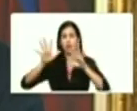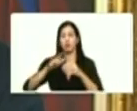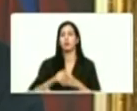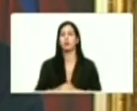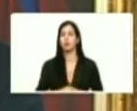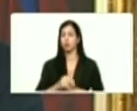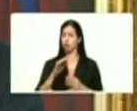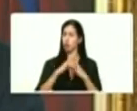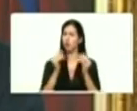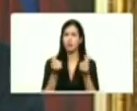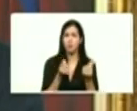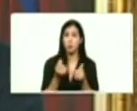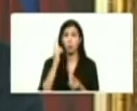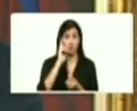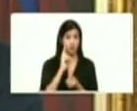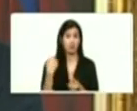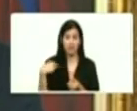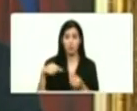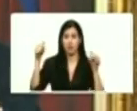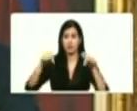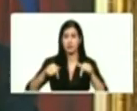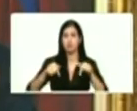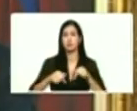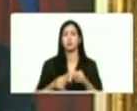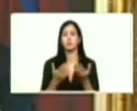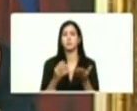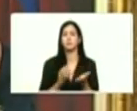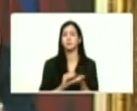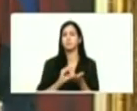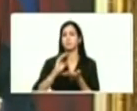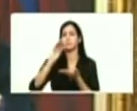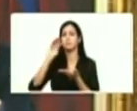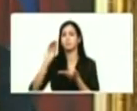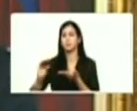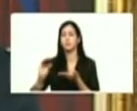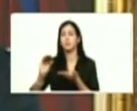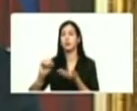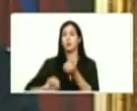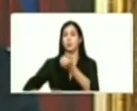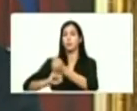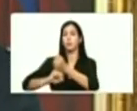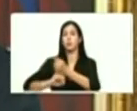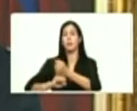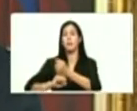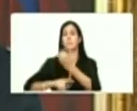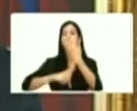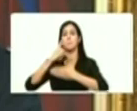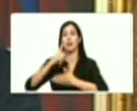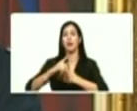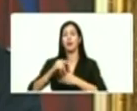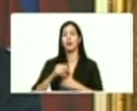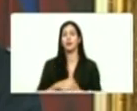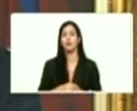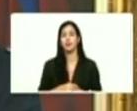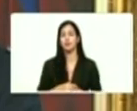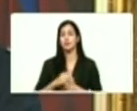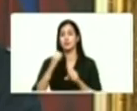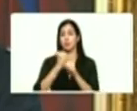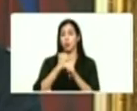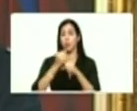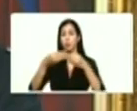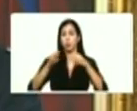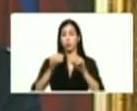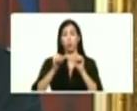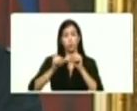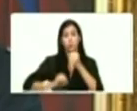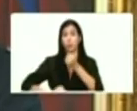bolívares que generamos allí vamos a invertirlos en el llamado plan anticíclico de obras públicas para mantener